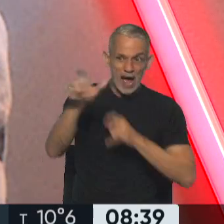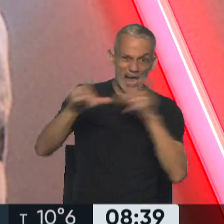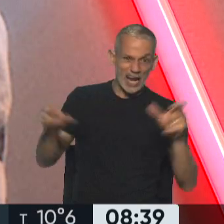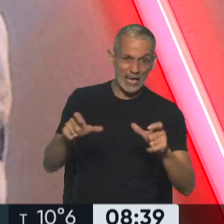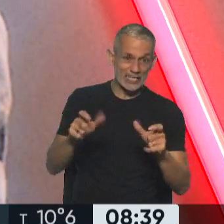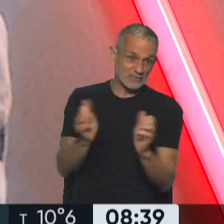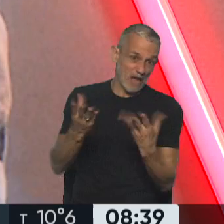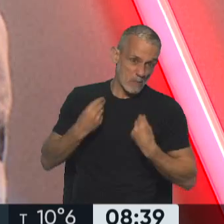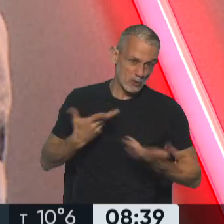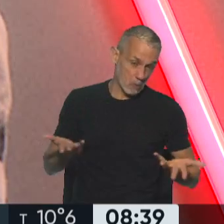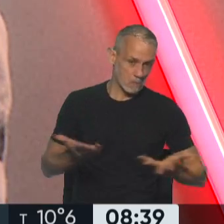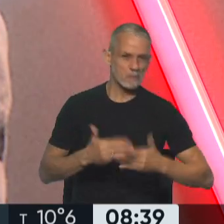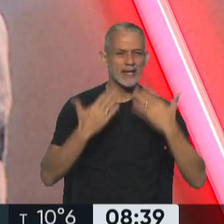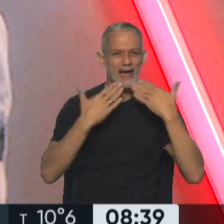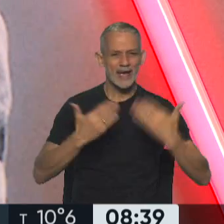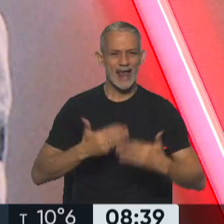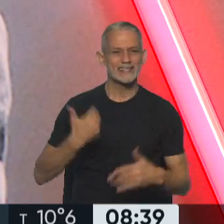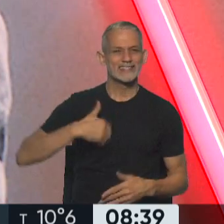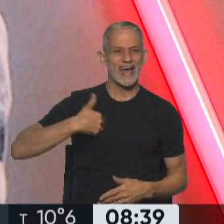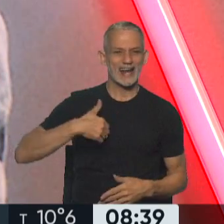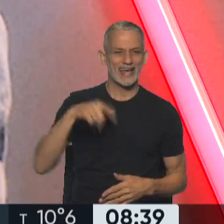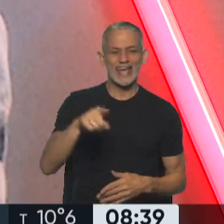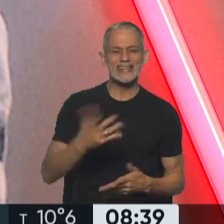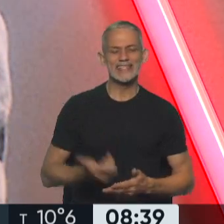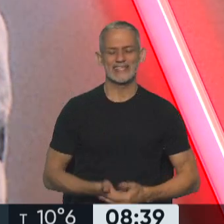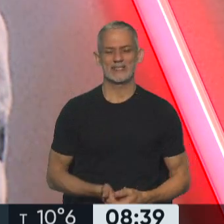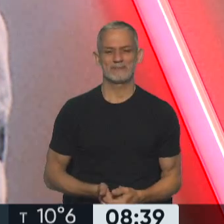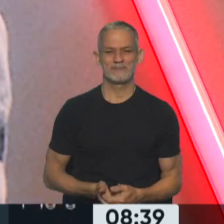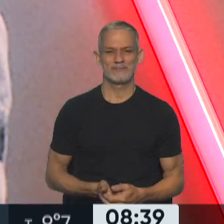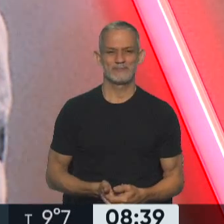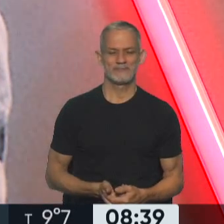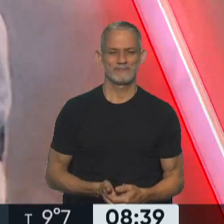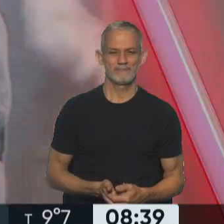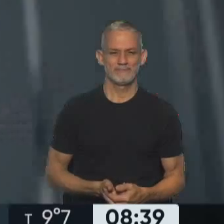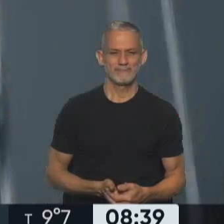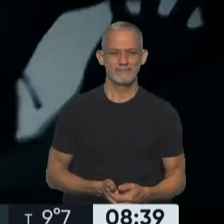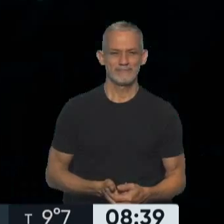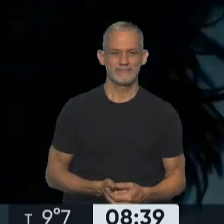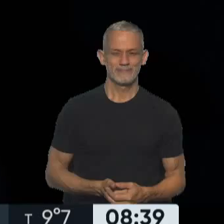lo acompaña. Thank you, Argentina, for making my life so fucking great. Thank you.